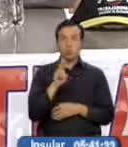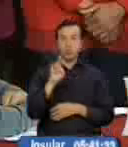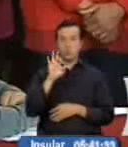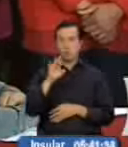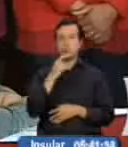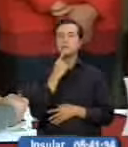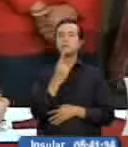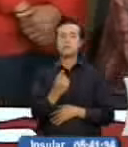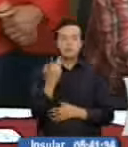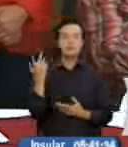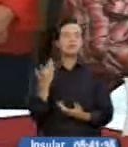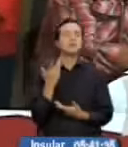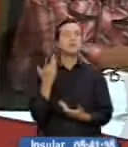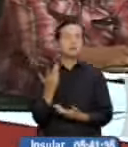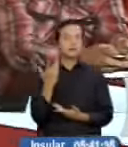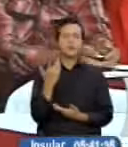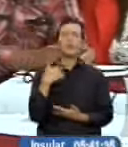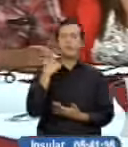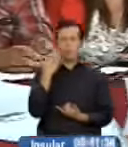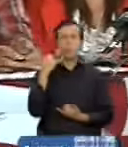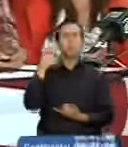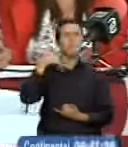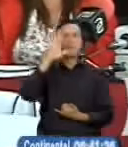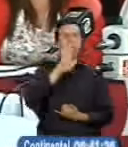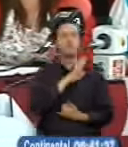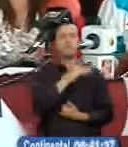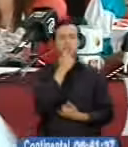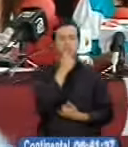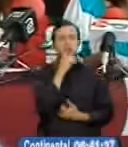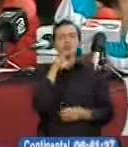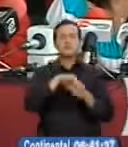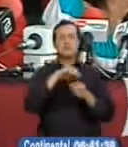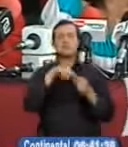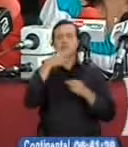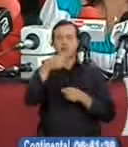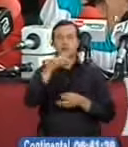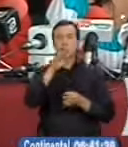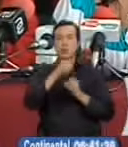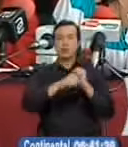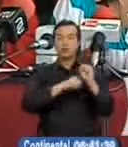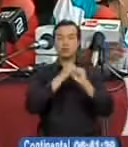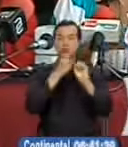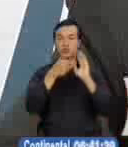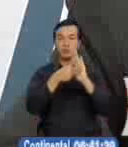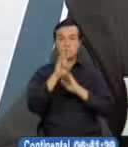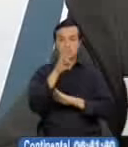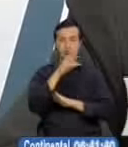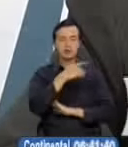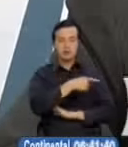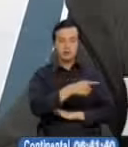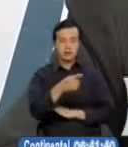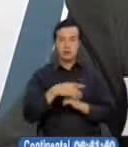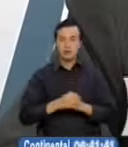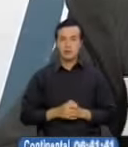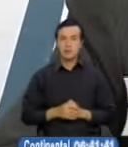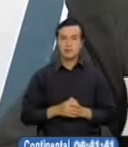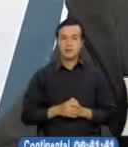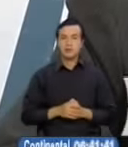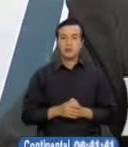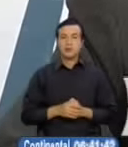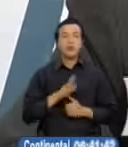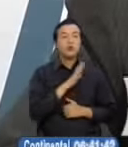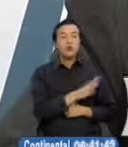Trabajadores, se acentúan en estos meses donde se adoban las candidaturas para los comicios de febrero 2017. Lo que se pretende